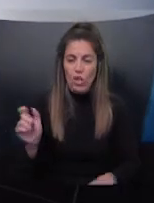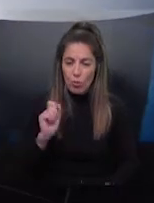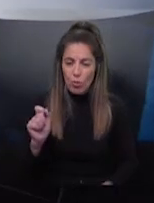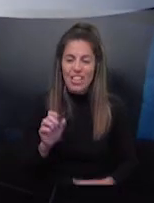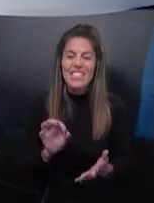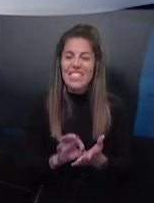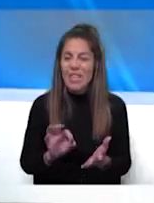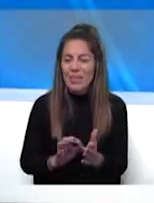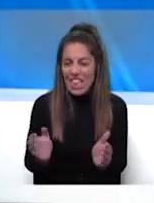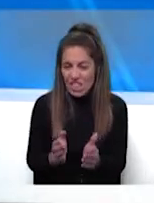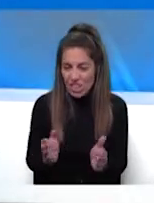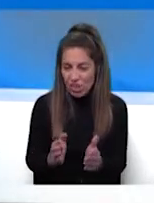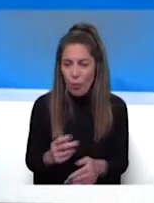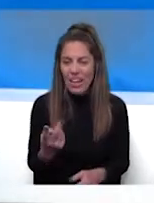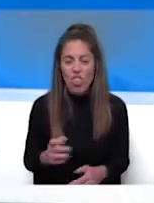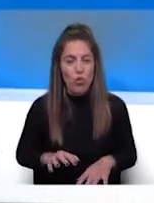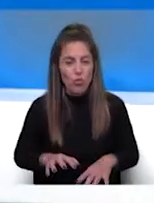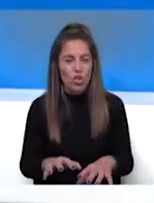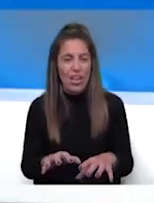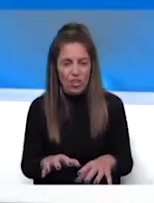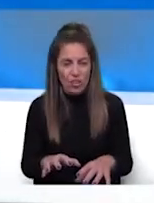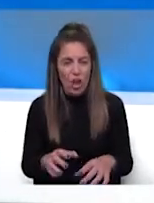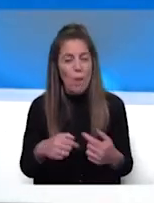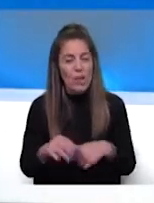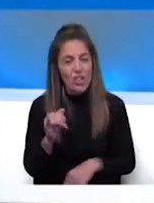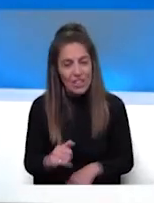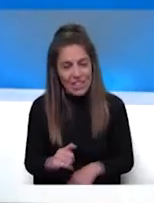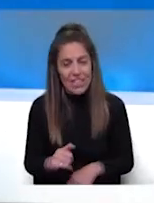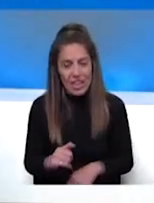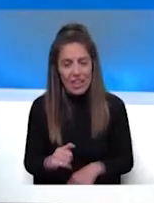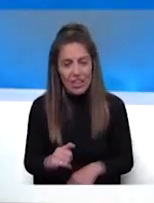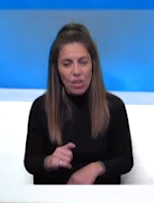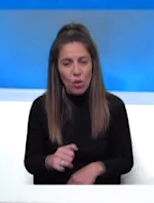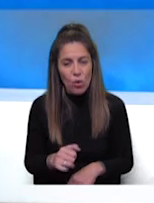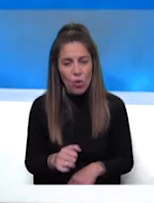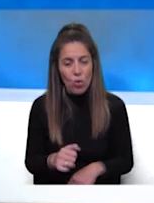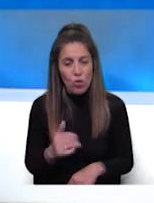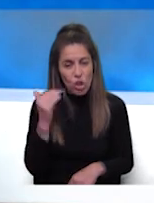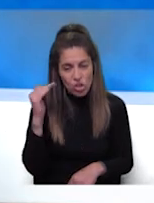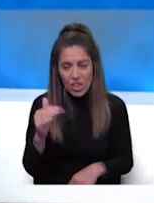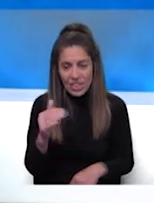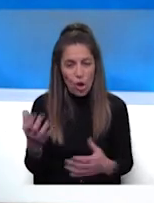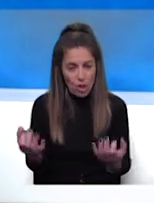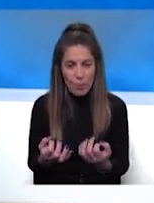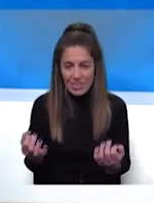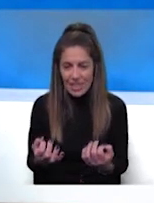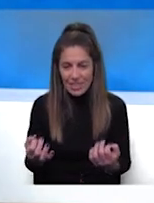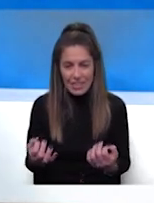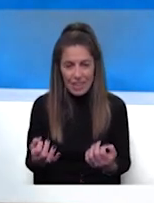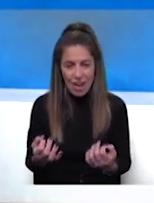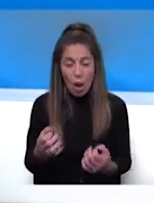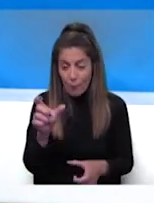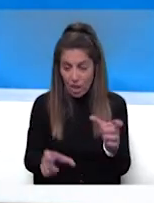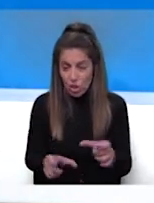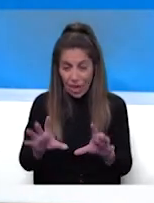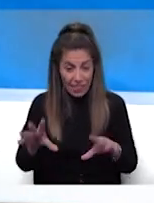Sistemita. Sistemita porque eran dos funcionarios, pero que tenían un cuerpo docente con especialistas, con gente de todos los partidos,